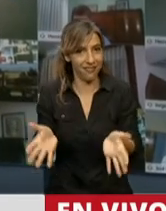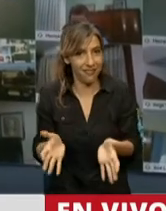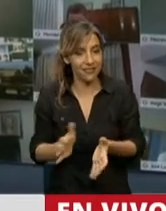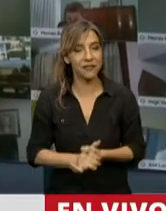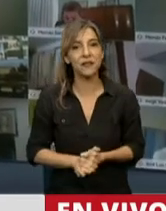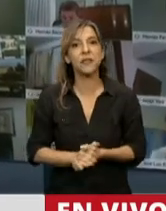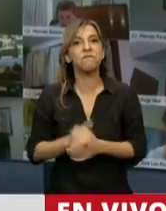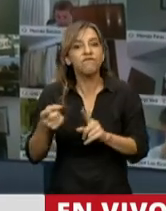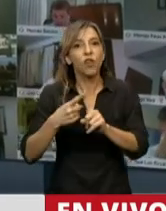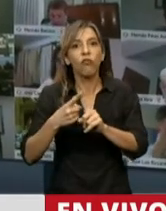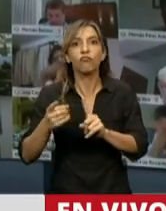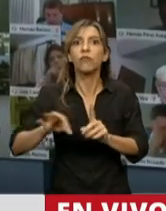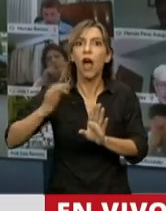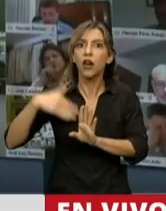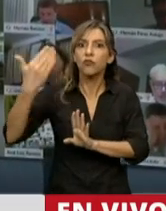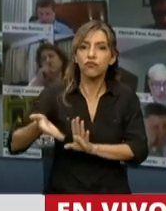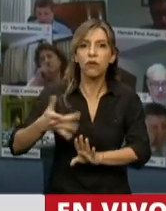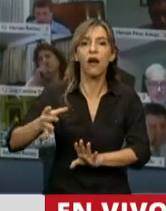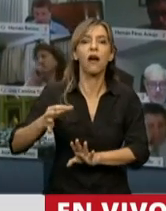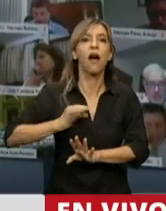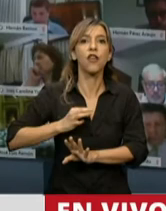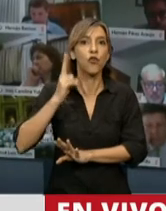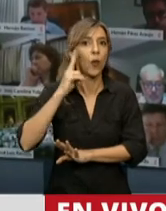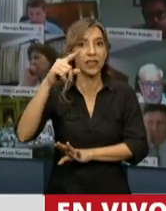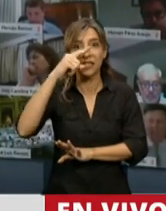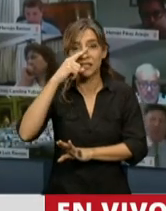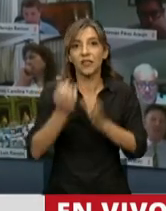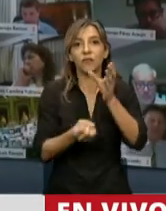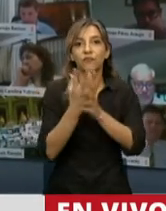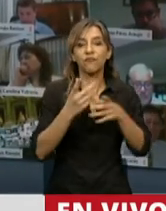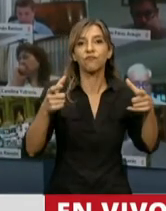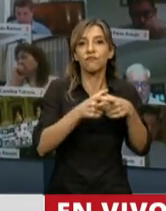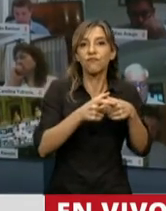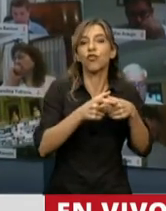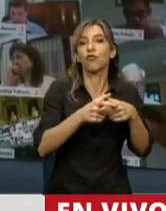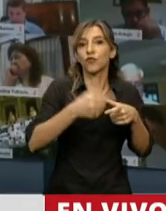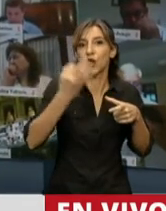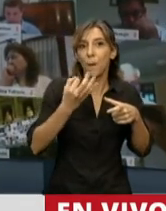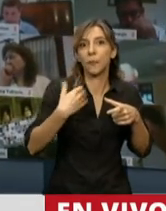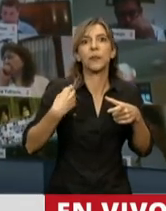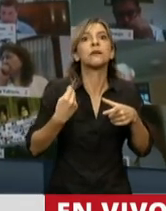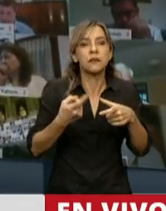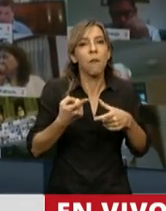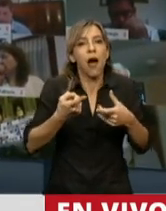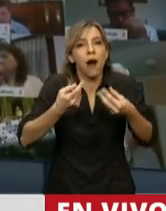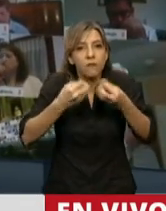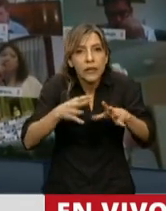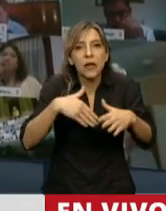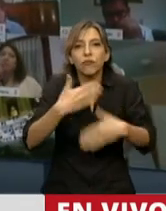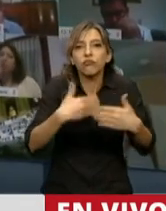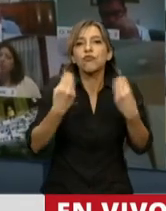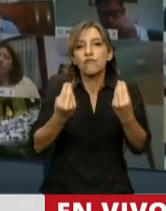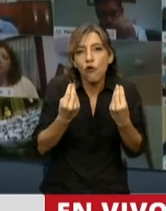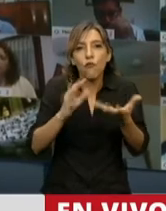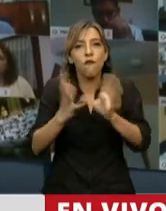1997, bajo esa misma gestión, se crea el COPLA como comisión interministerial, comenzando con el trabajo sobre los límites de